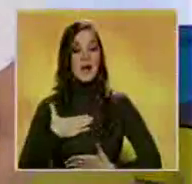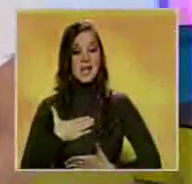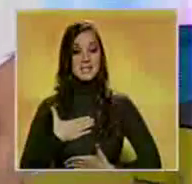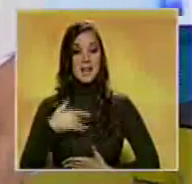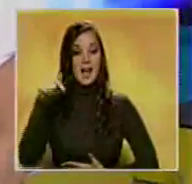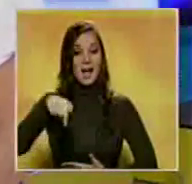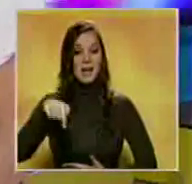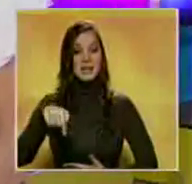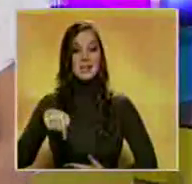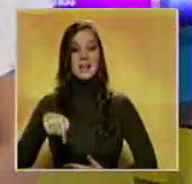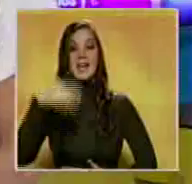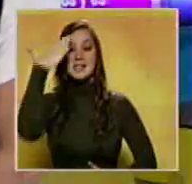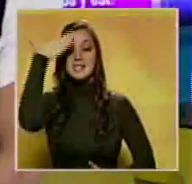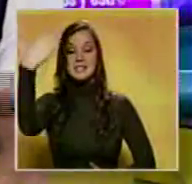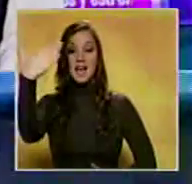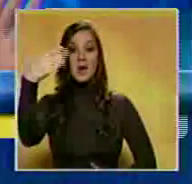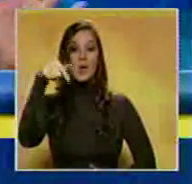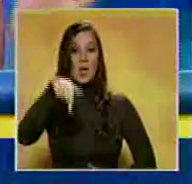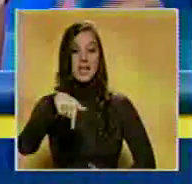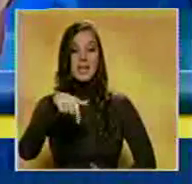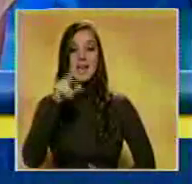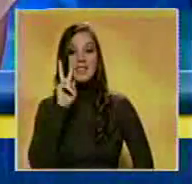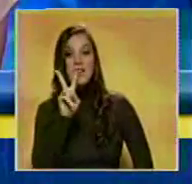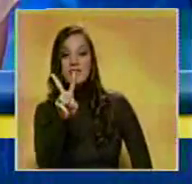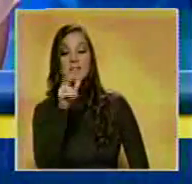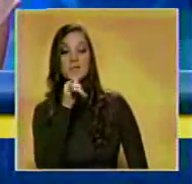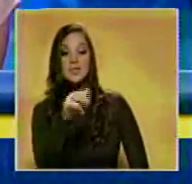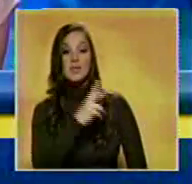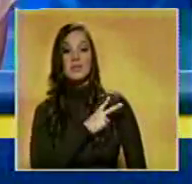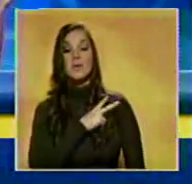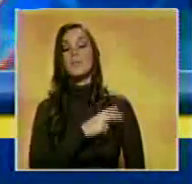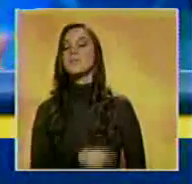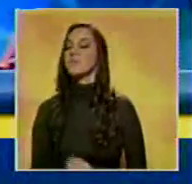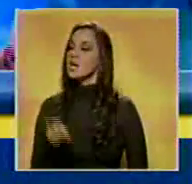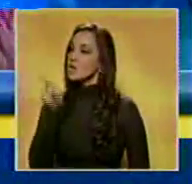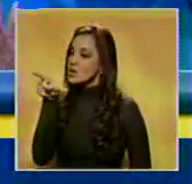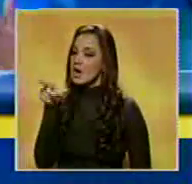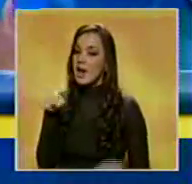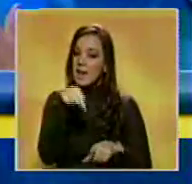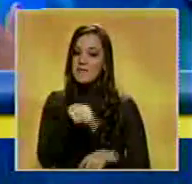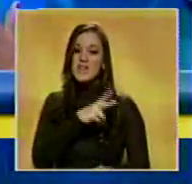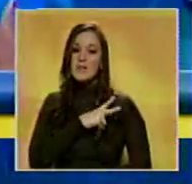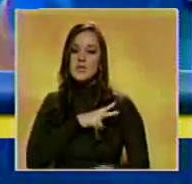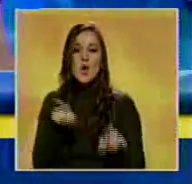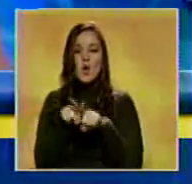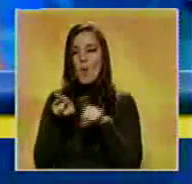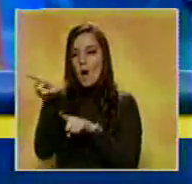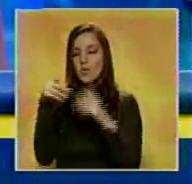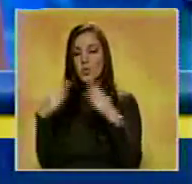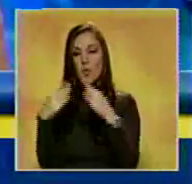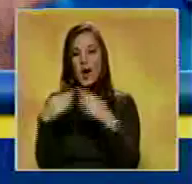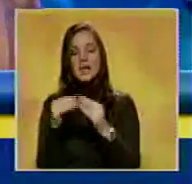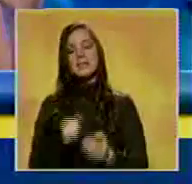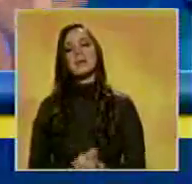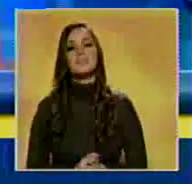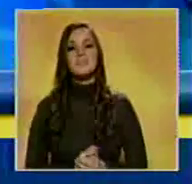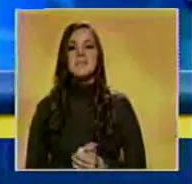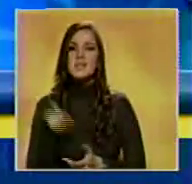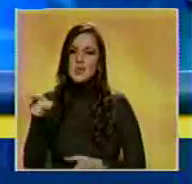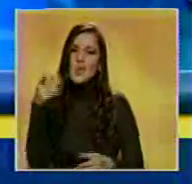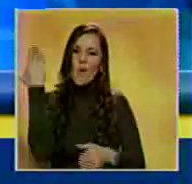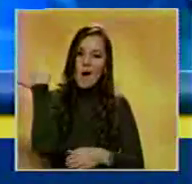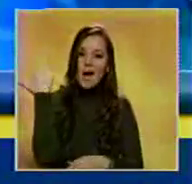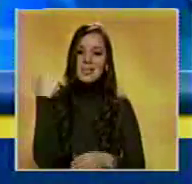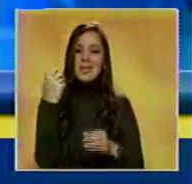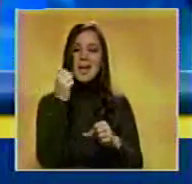están en sintonía del noticiero. Víctor, ya lo dijimos, esta es tu casa, somos tú y yo. Fue como algo que te abrió camino para